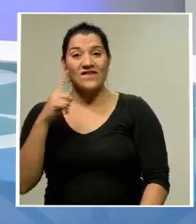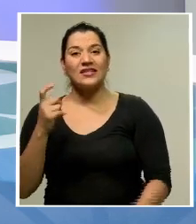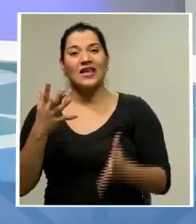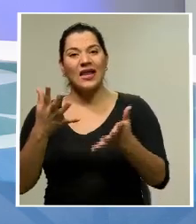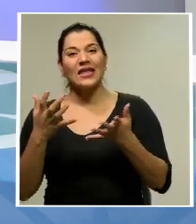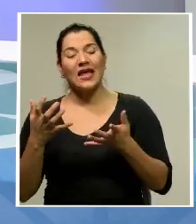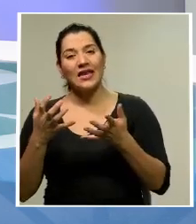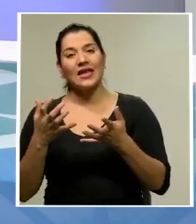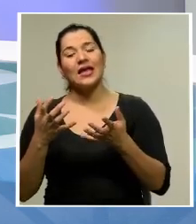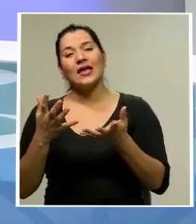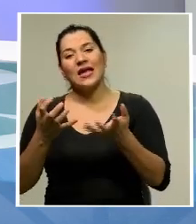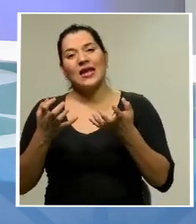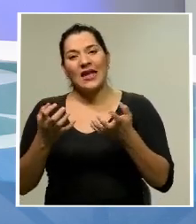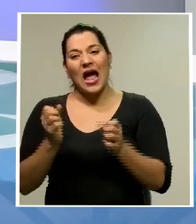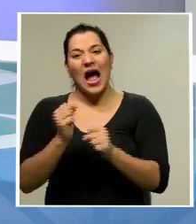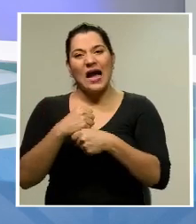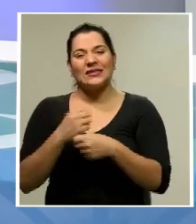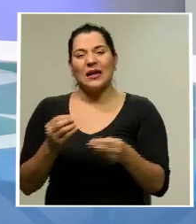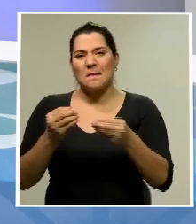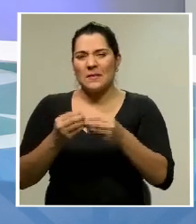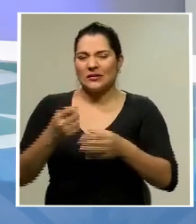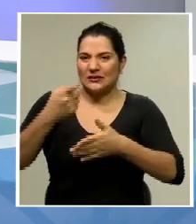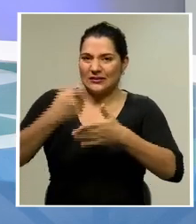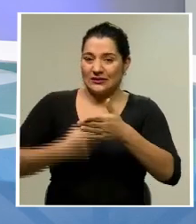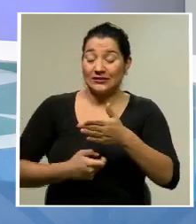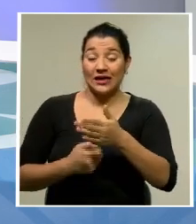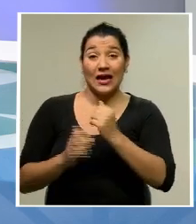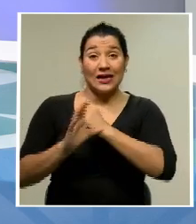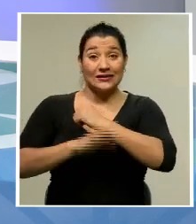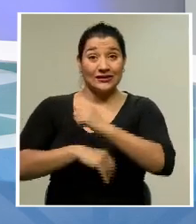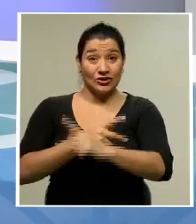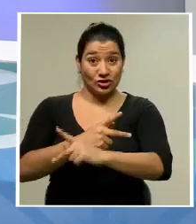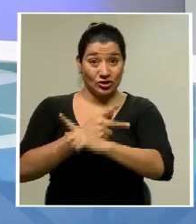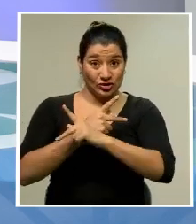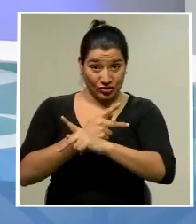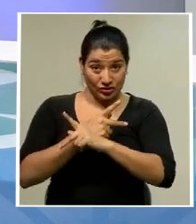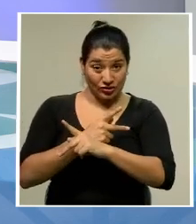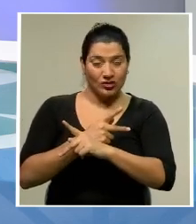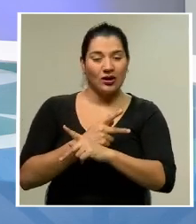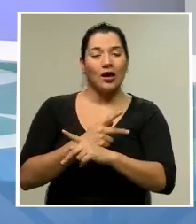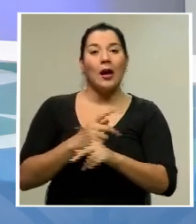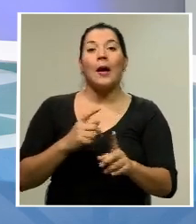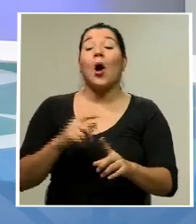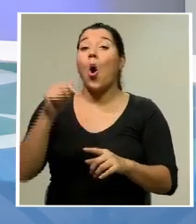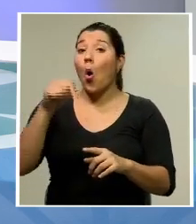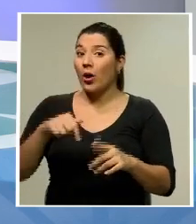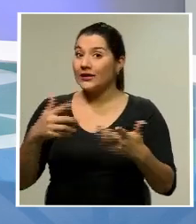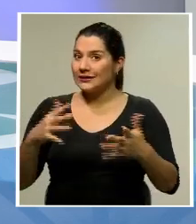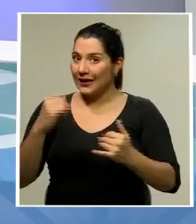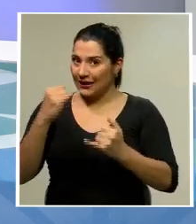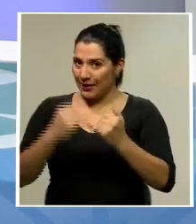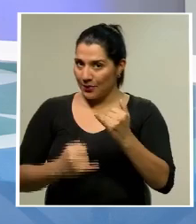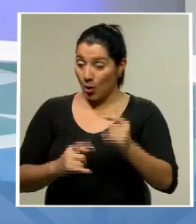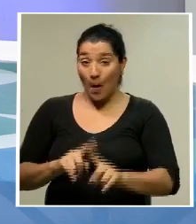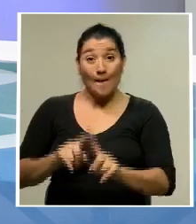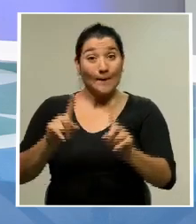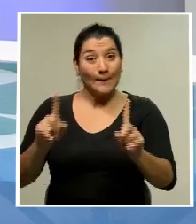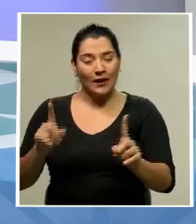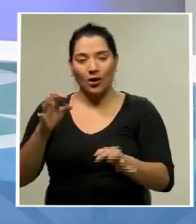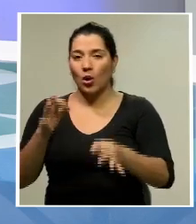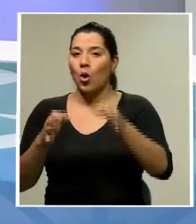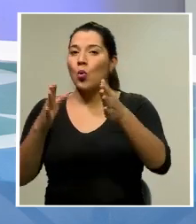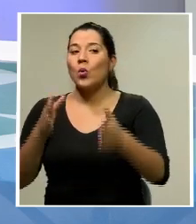para 13 de los investigados, finalizó esta tarde, pero el juez va a emitir su